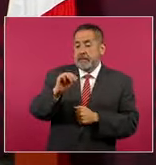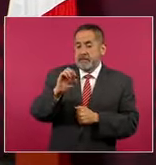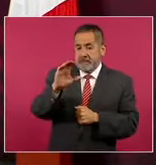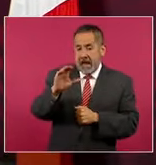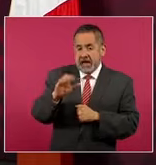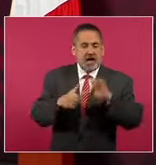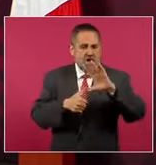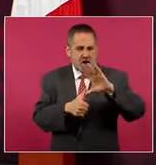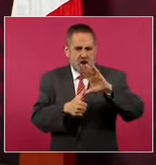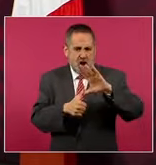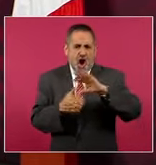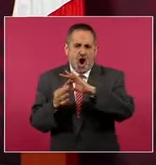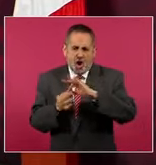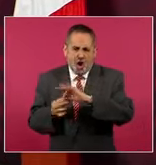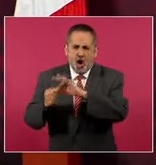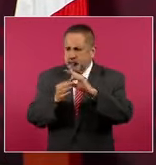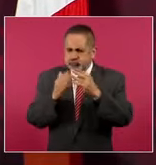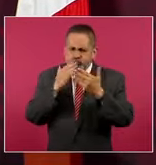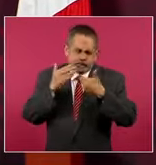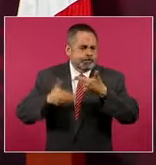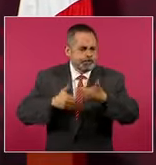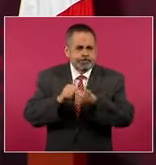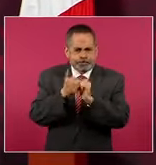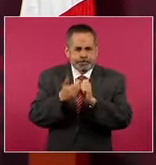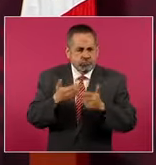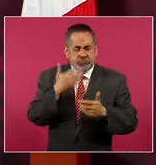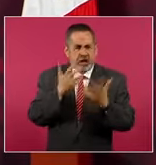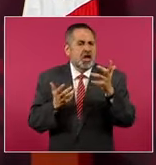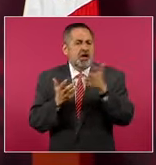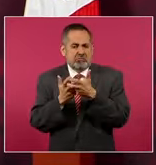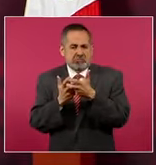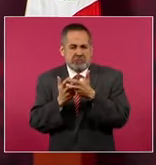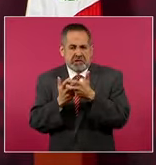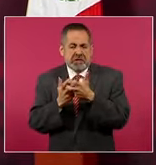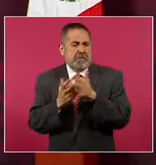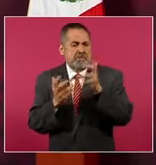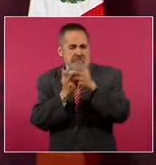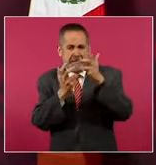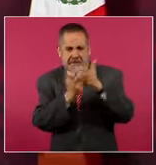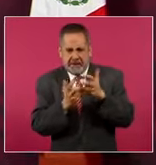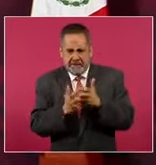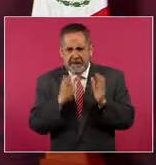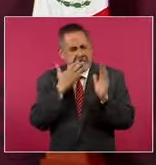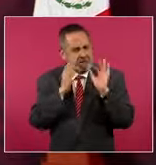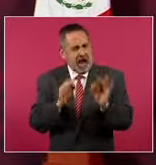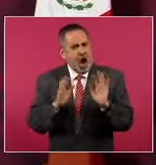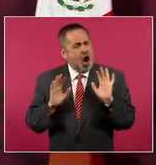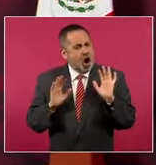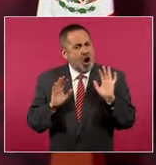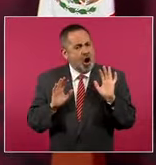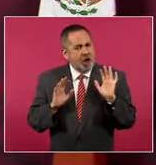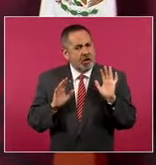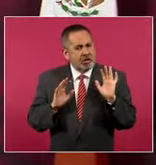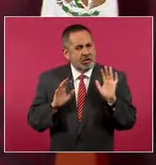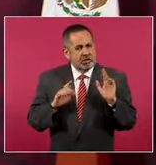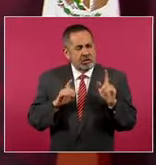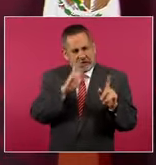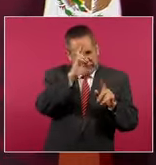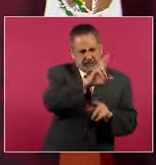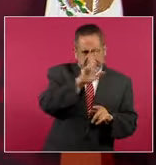hemos confirmado que funciona la integración, desde luego con respecto a nuestras